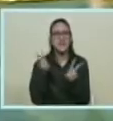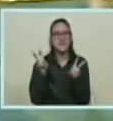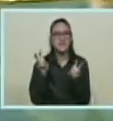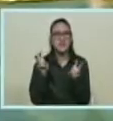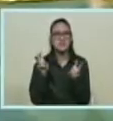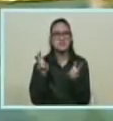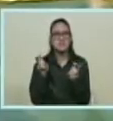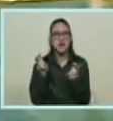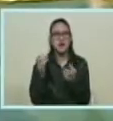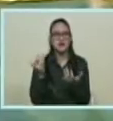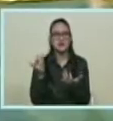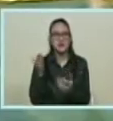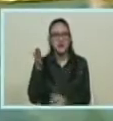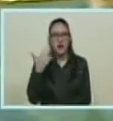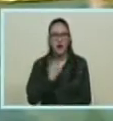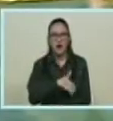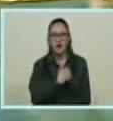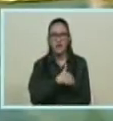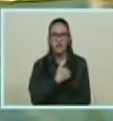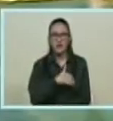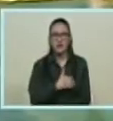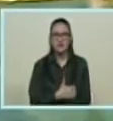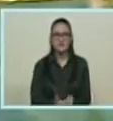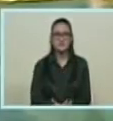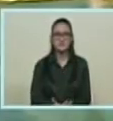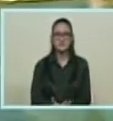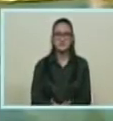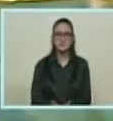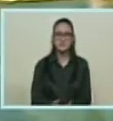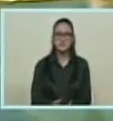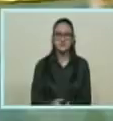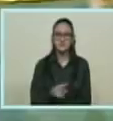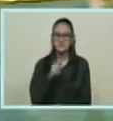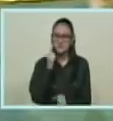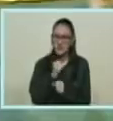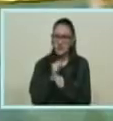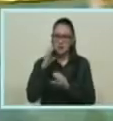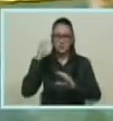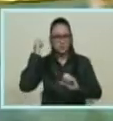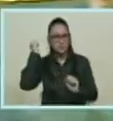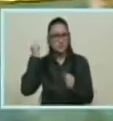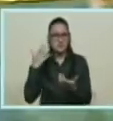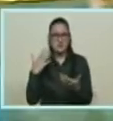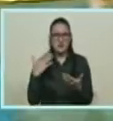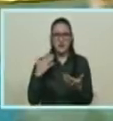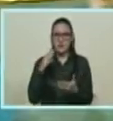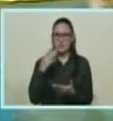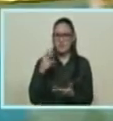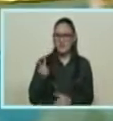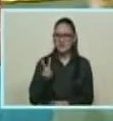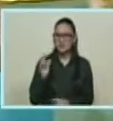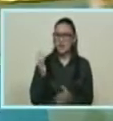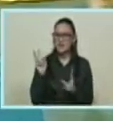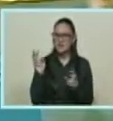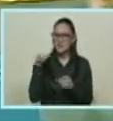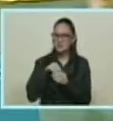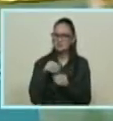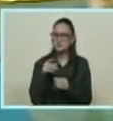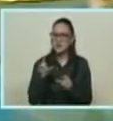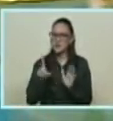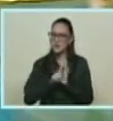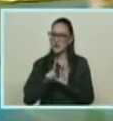vida, porque nuestra diplomacia bolivariana es una diplomacia de respeto a la legalidad, a los asuntos internos de todos los